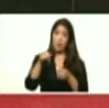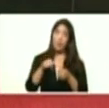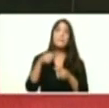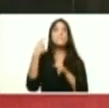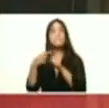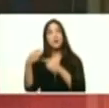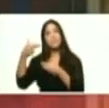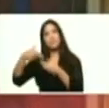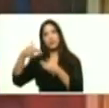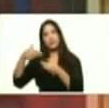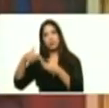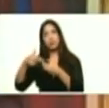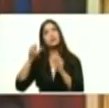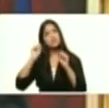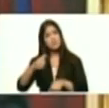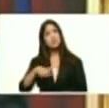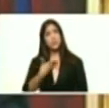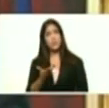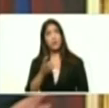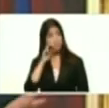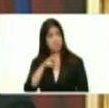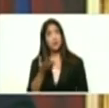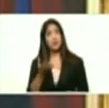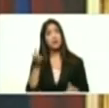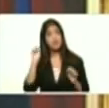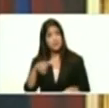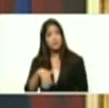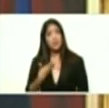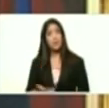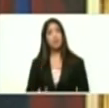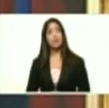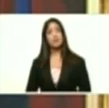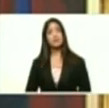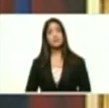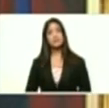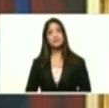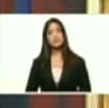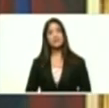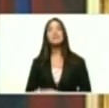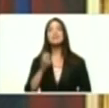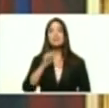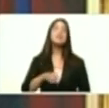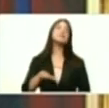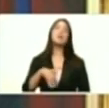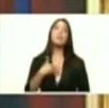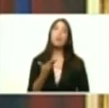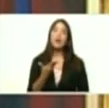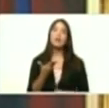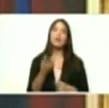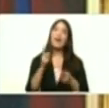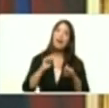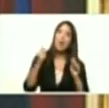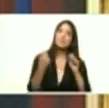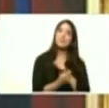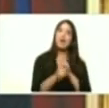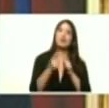petróleo. ¿Sí se puede? ¿Se dan cuenta? Que sí se puede. ¿Sí se puede liberarnos de la renta petrolera?